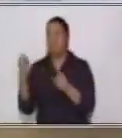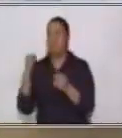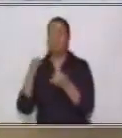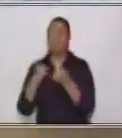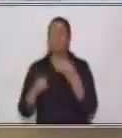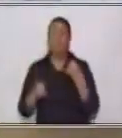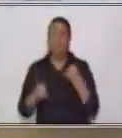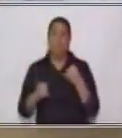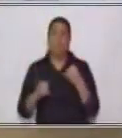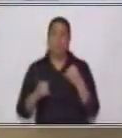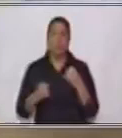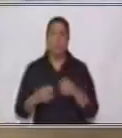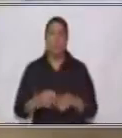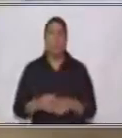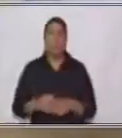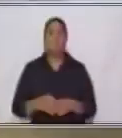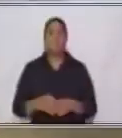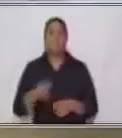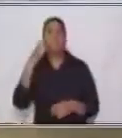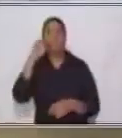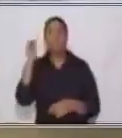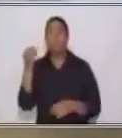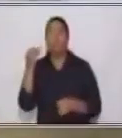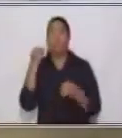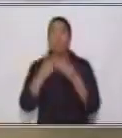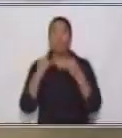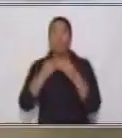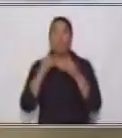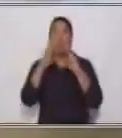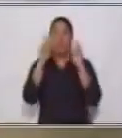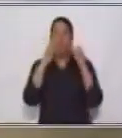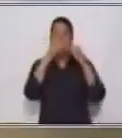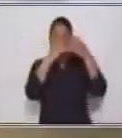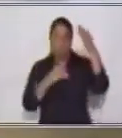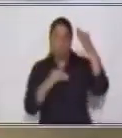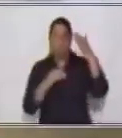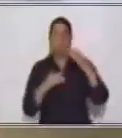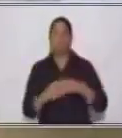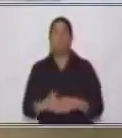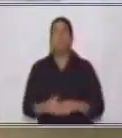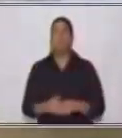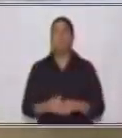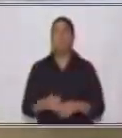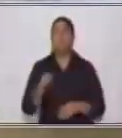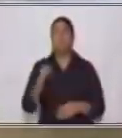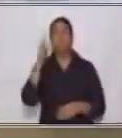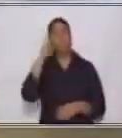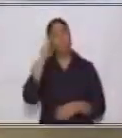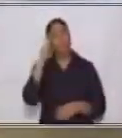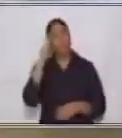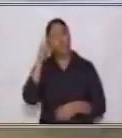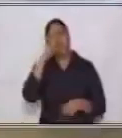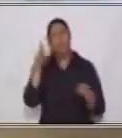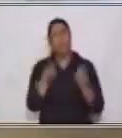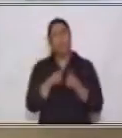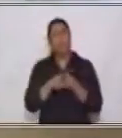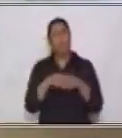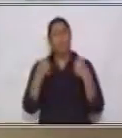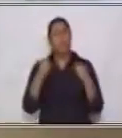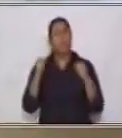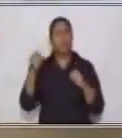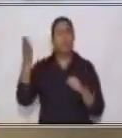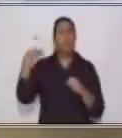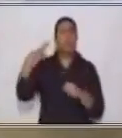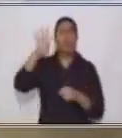es una conclusión, porque ya sabemos que es el cierre de algo. Entonces, ¿te recuerdas que también trabajamos un cuadro acerca de lo positivo,